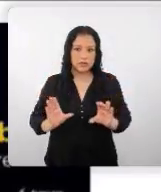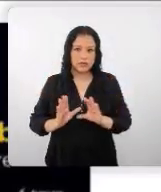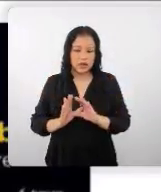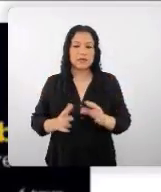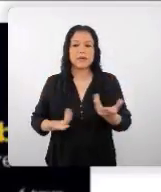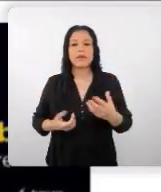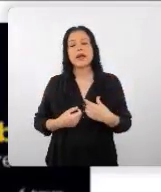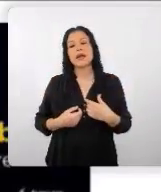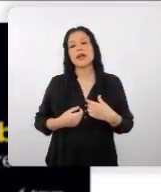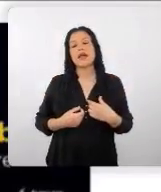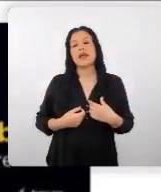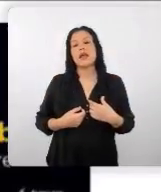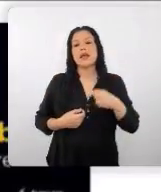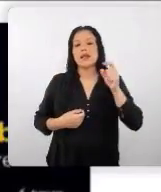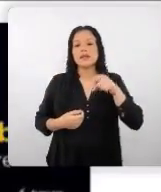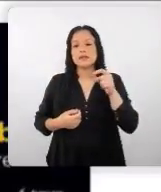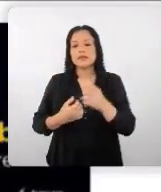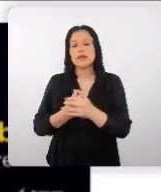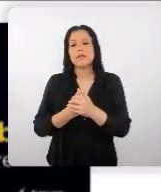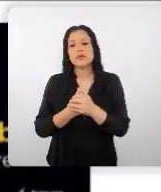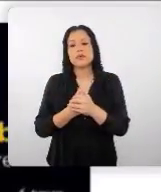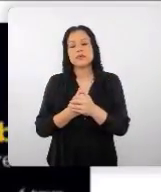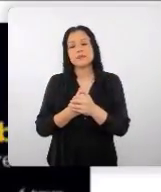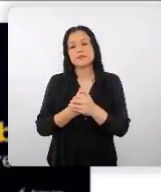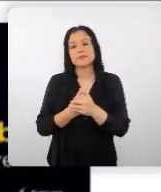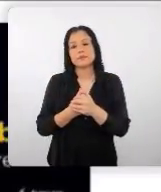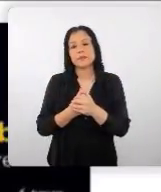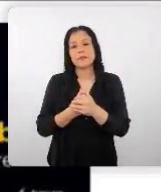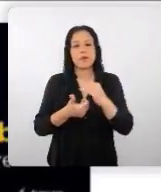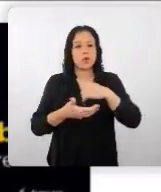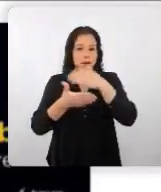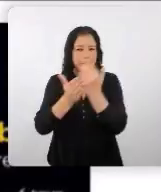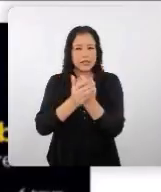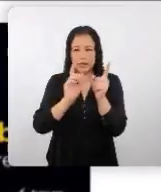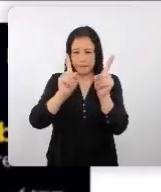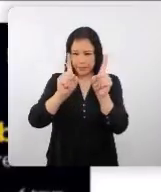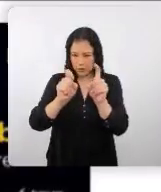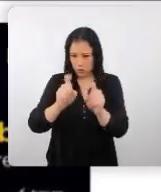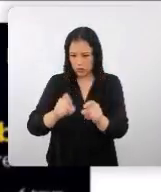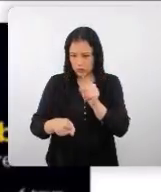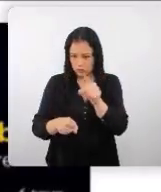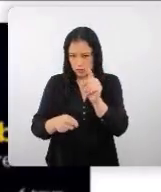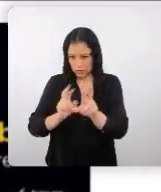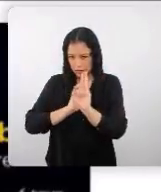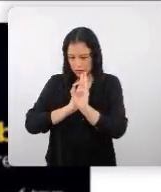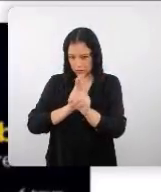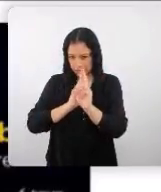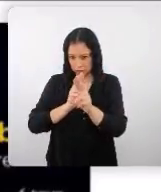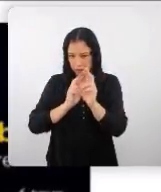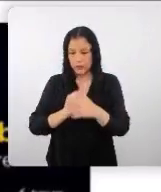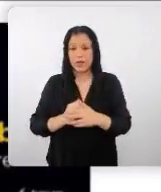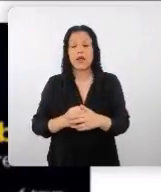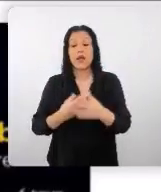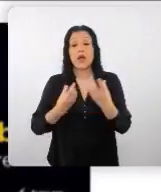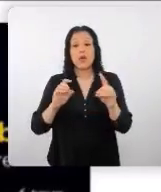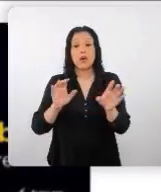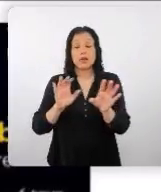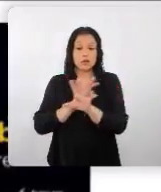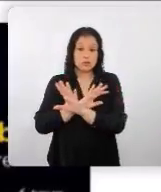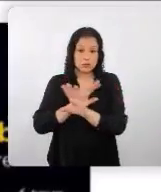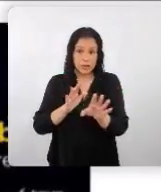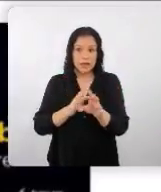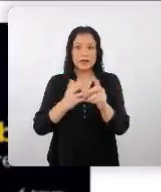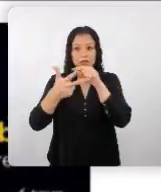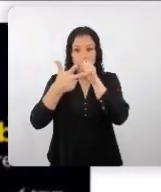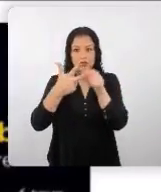la constancia, va a haber una pequeña parte de preguntas que las van a poder resolver una vez que hayan